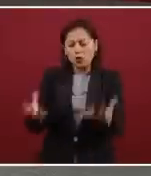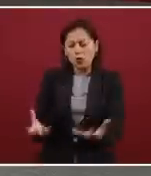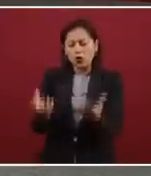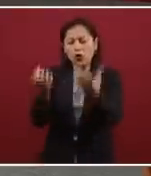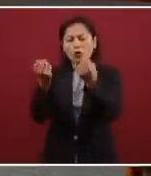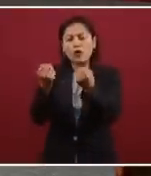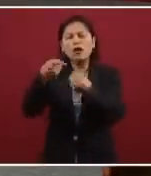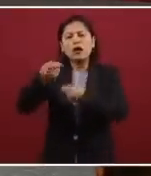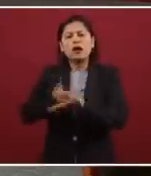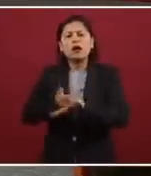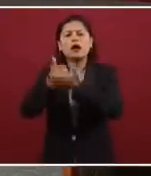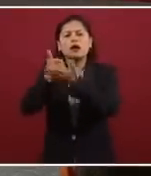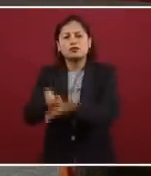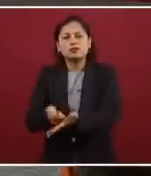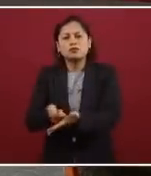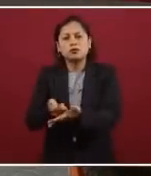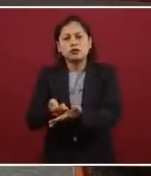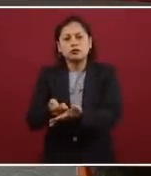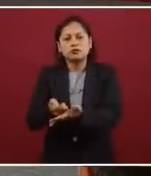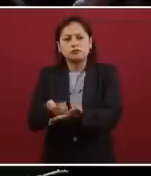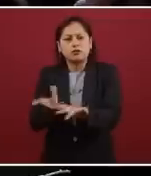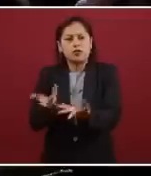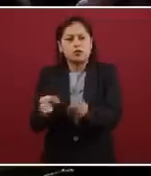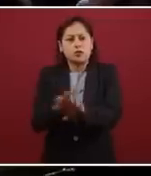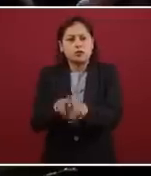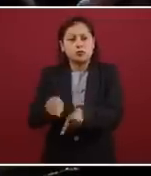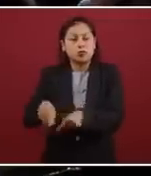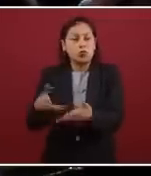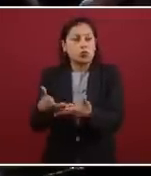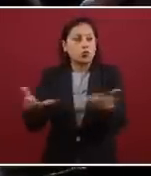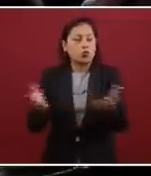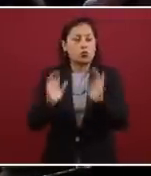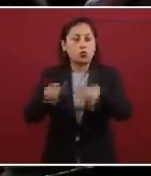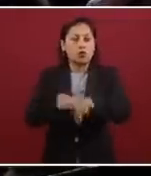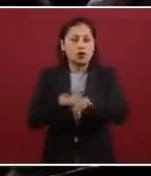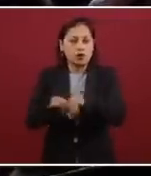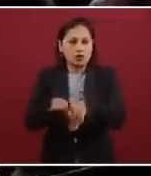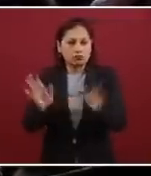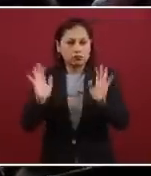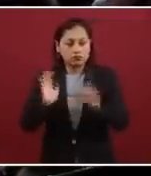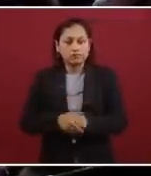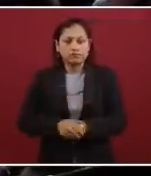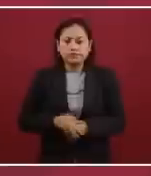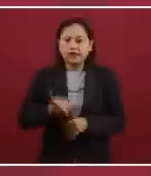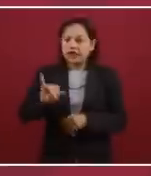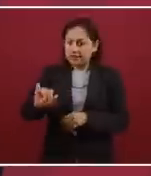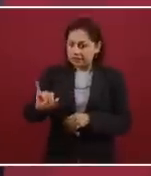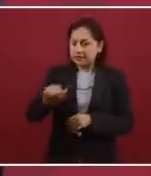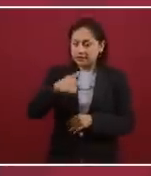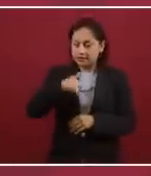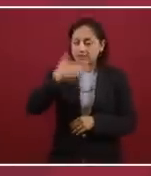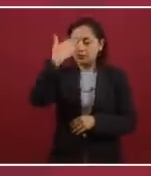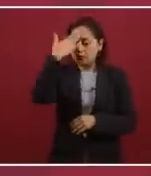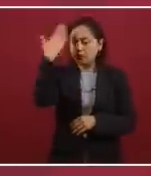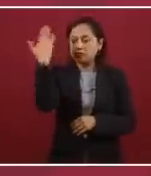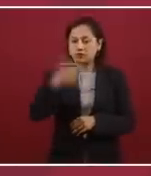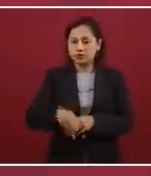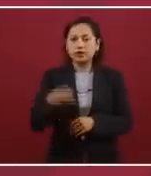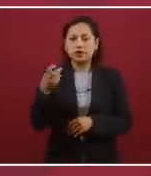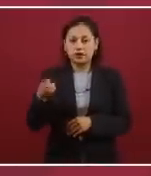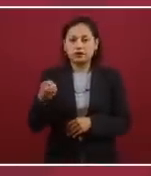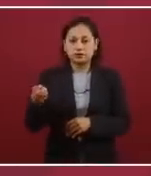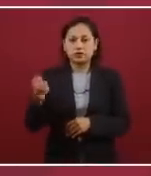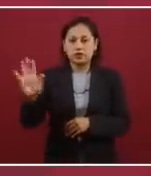muy generoso en empleos para el país? Sí, estoy muy consciente de eso. Tengo información de lo que